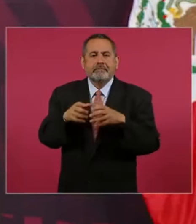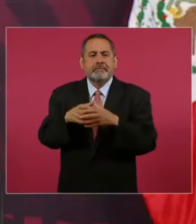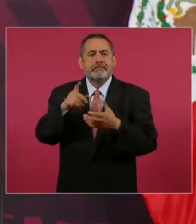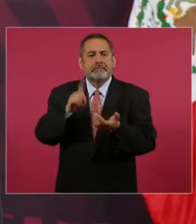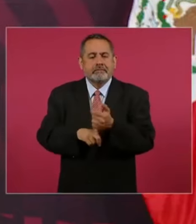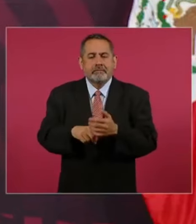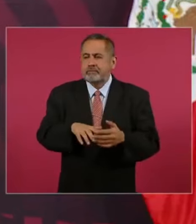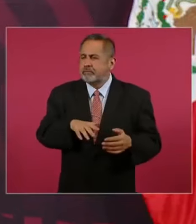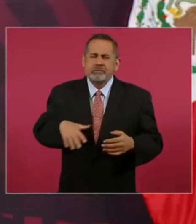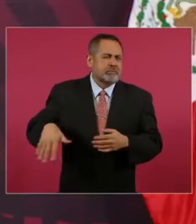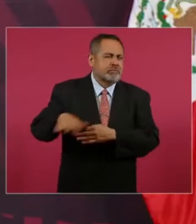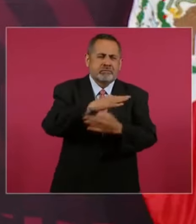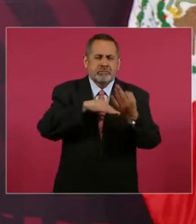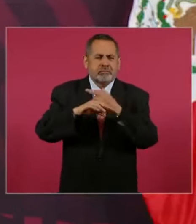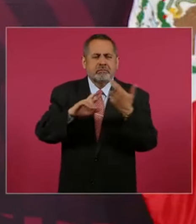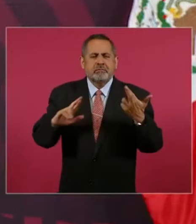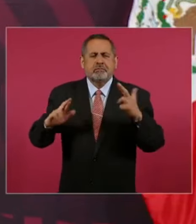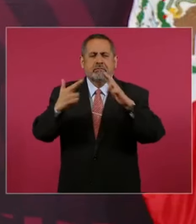de todas las religiones?